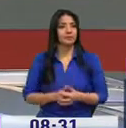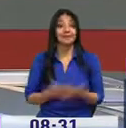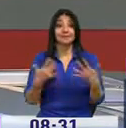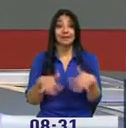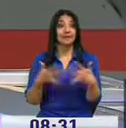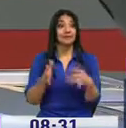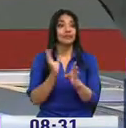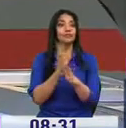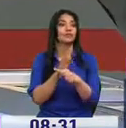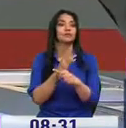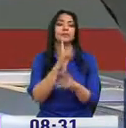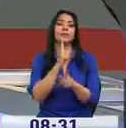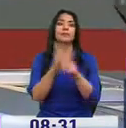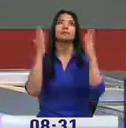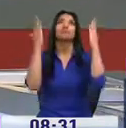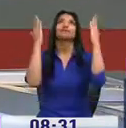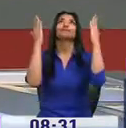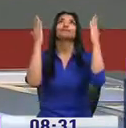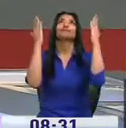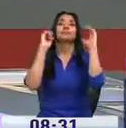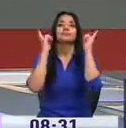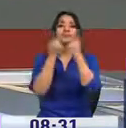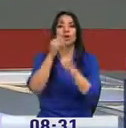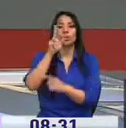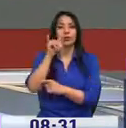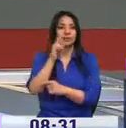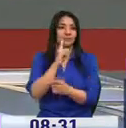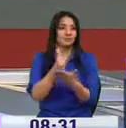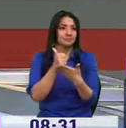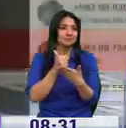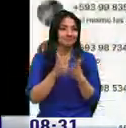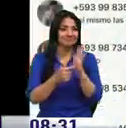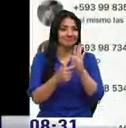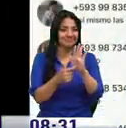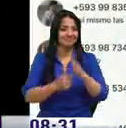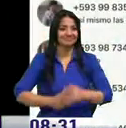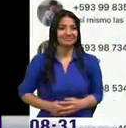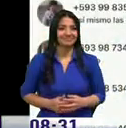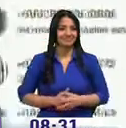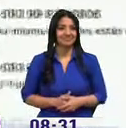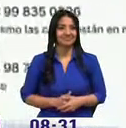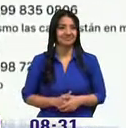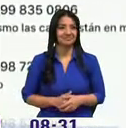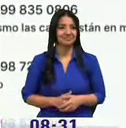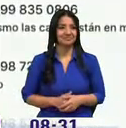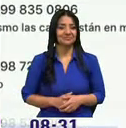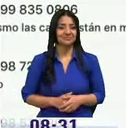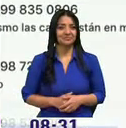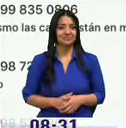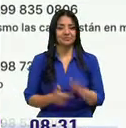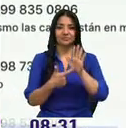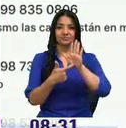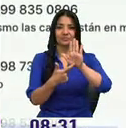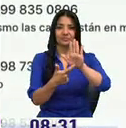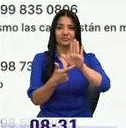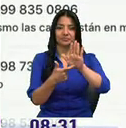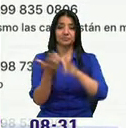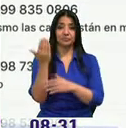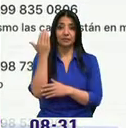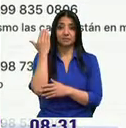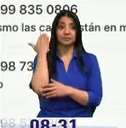Claro, tuve que invocar a San Judas Tadeo aquí. Póngala ahí, por favor, si es tan amable. Quiero ponerles un conocimiento que estas